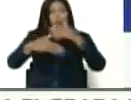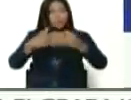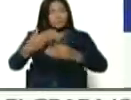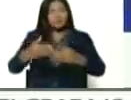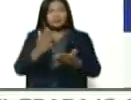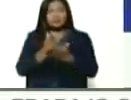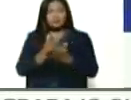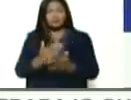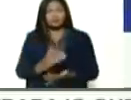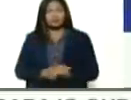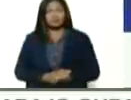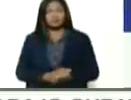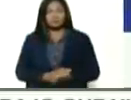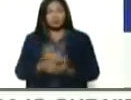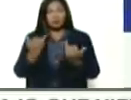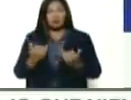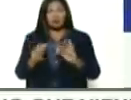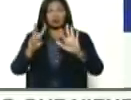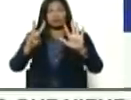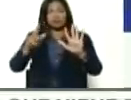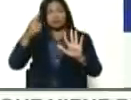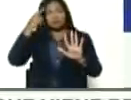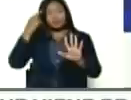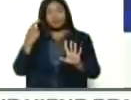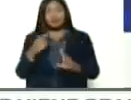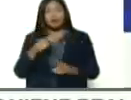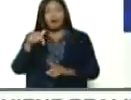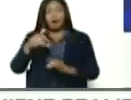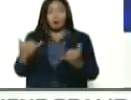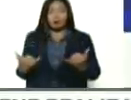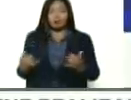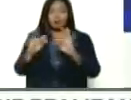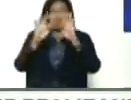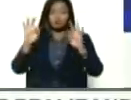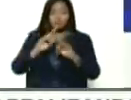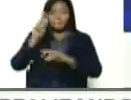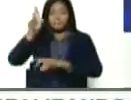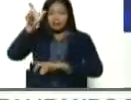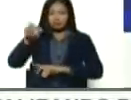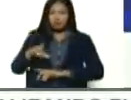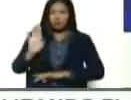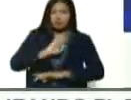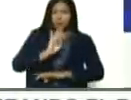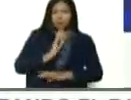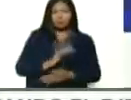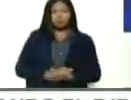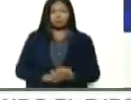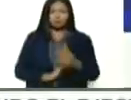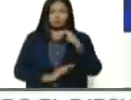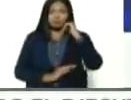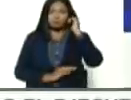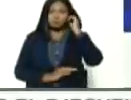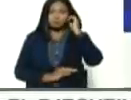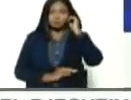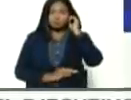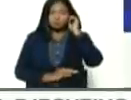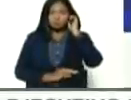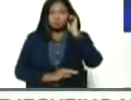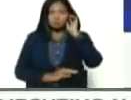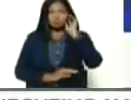ahora vamos a las siete días en nuestro método el método venezolano nuestro método que ha dado